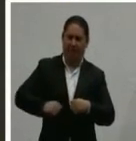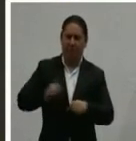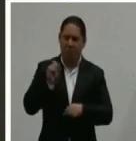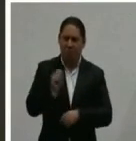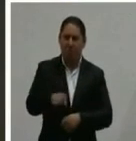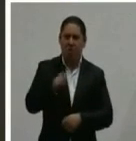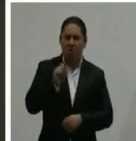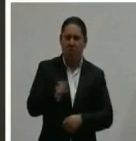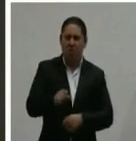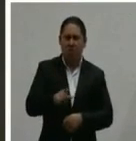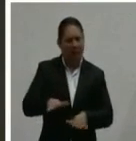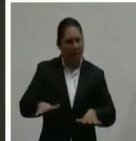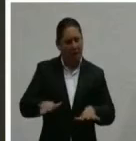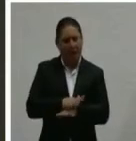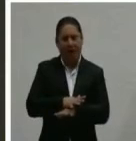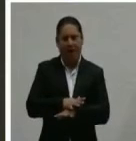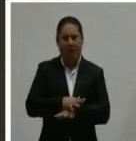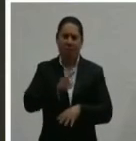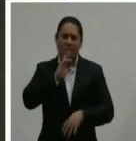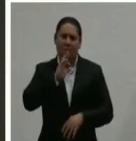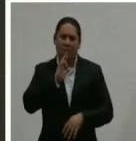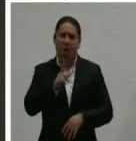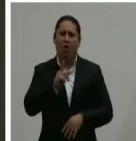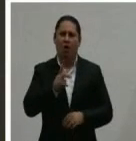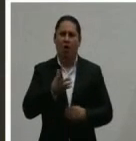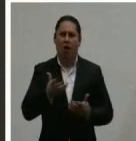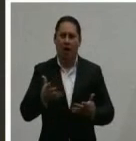y proponer políticas públicas